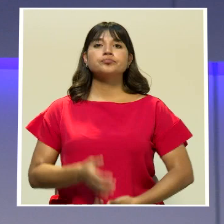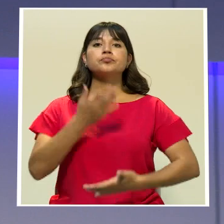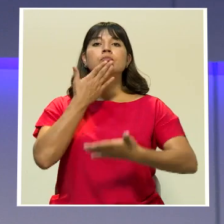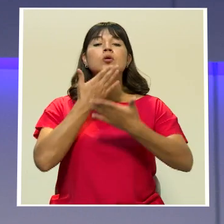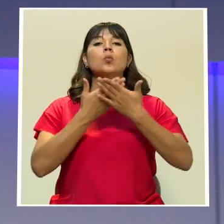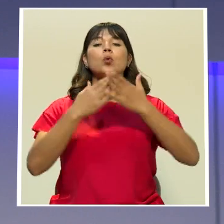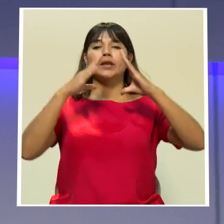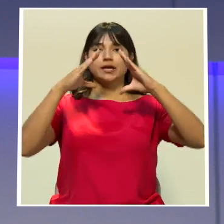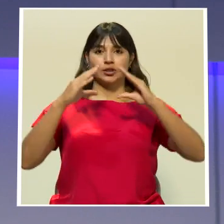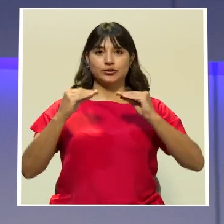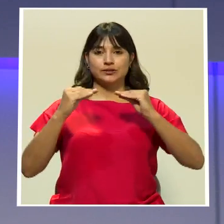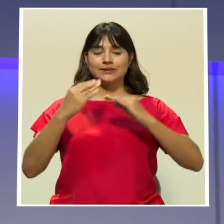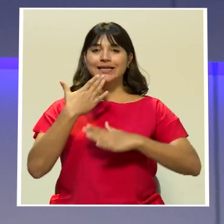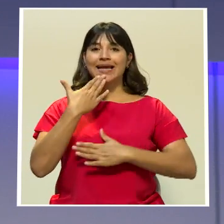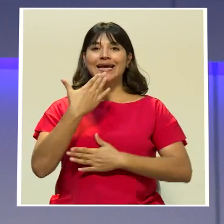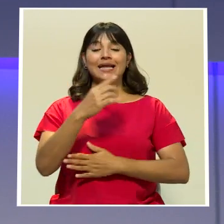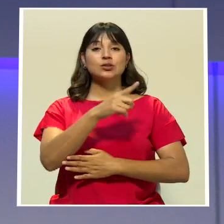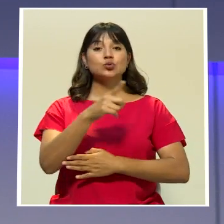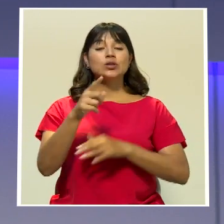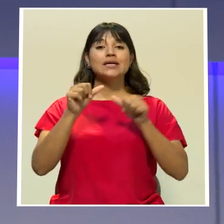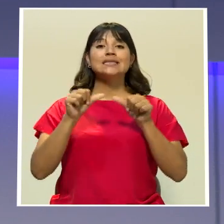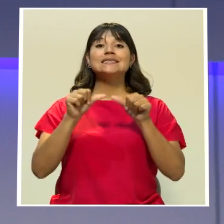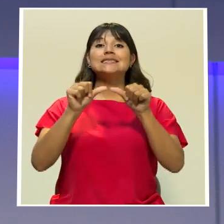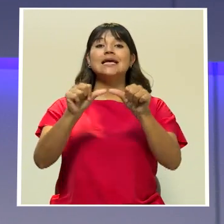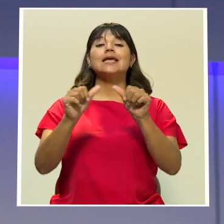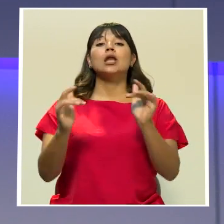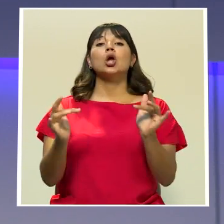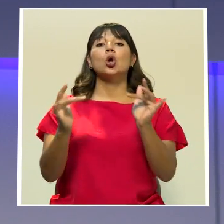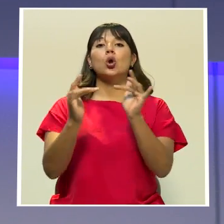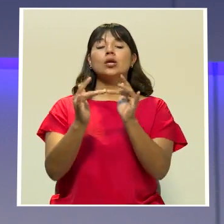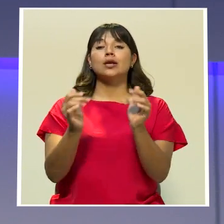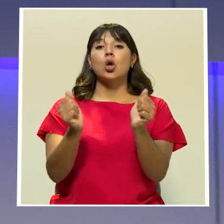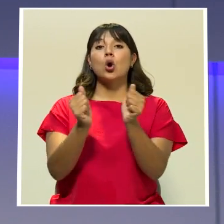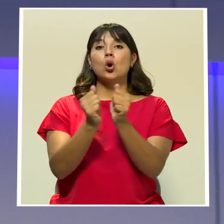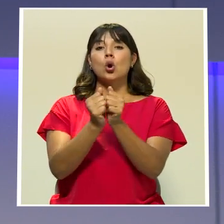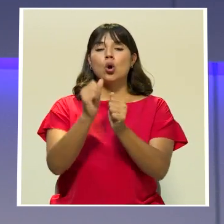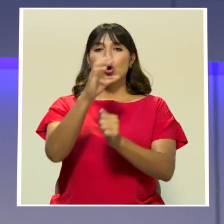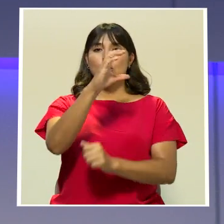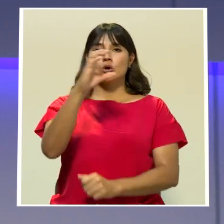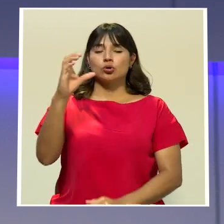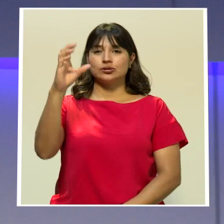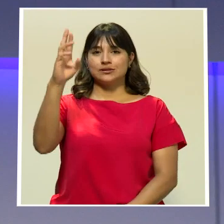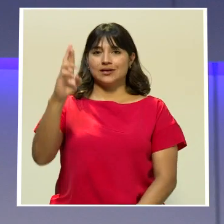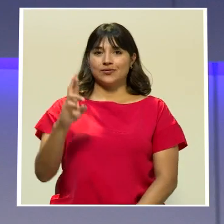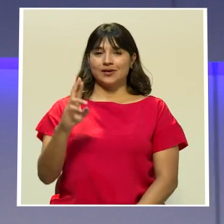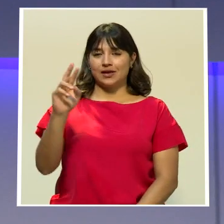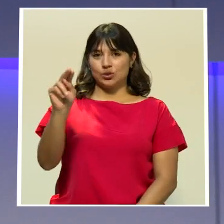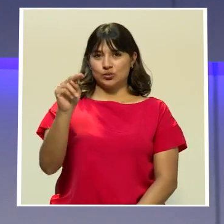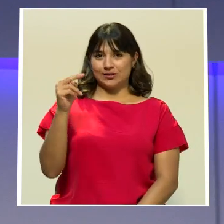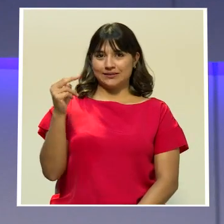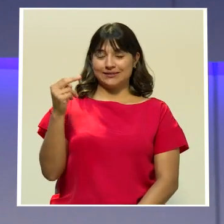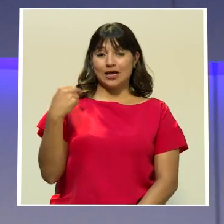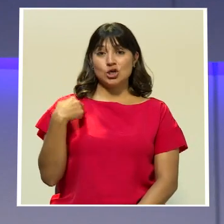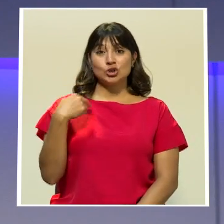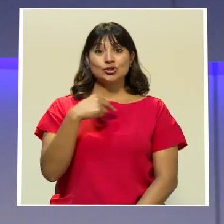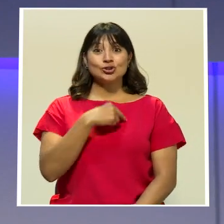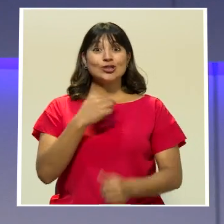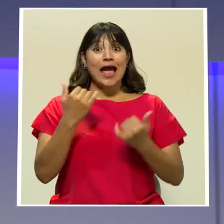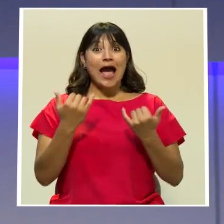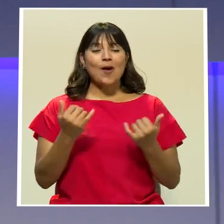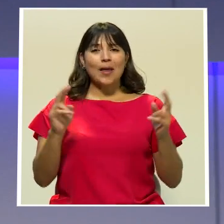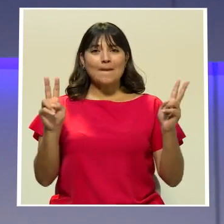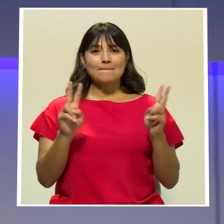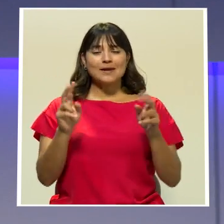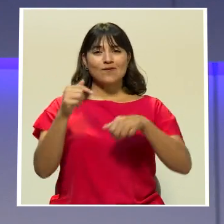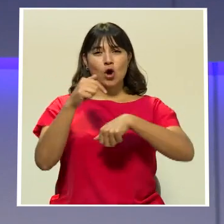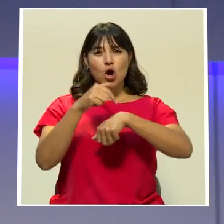Buenas noches, gracias por continuar conectados a la señal de Costa Rica Noticias. Estamos en vivo a las